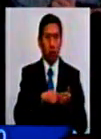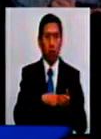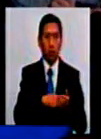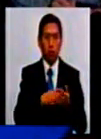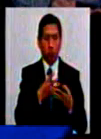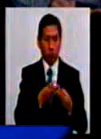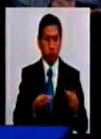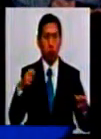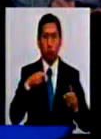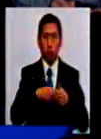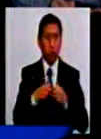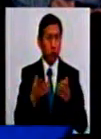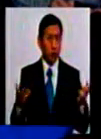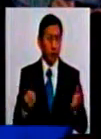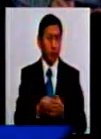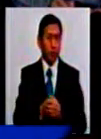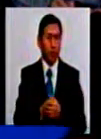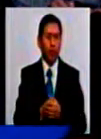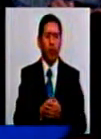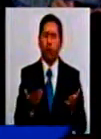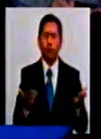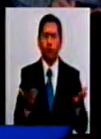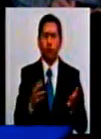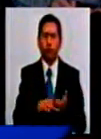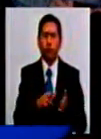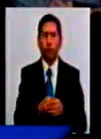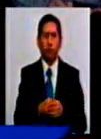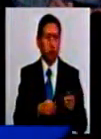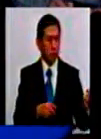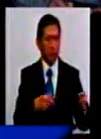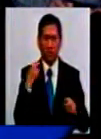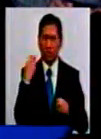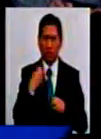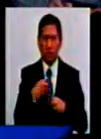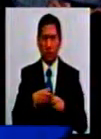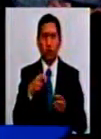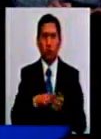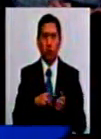problema que dificulta